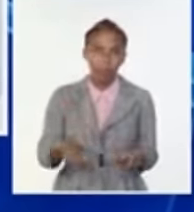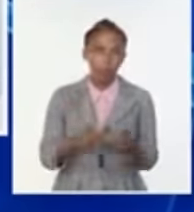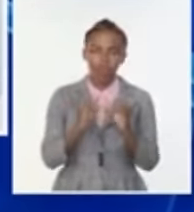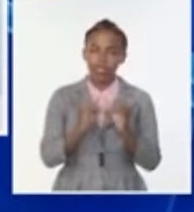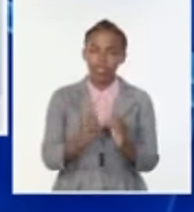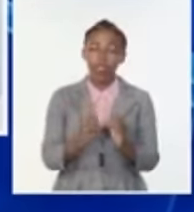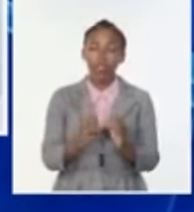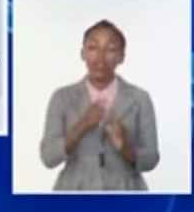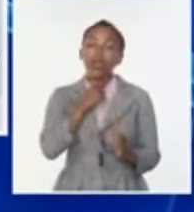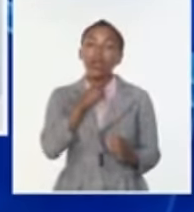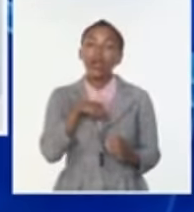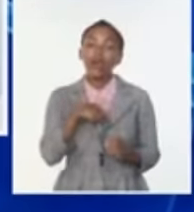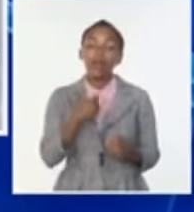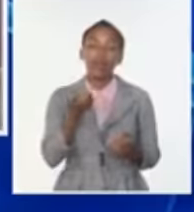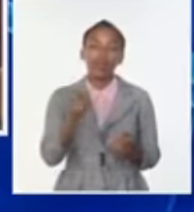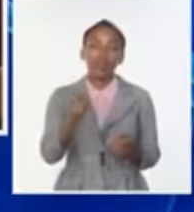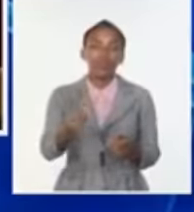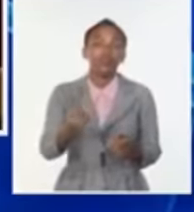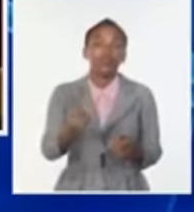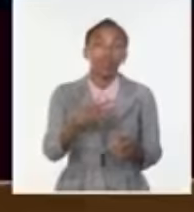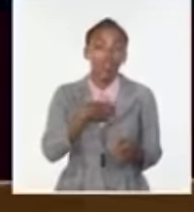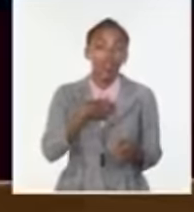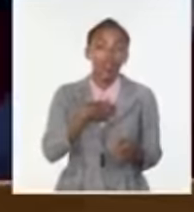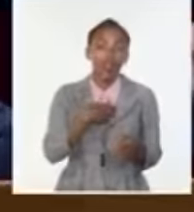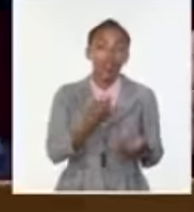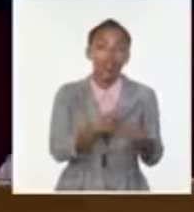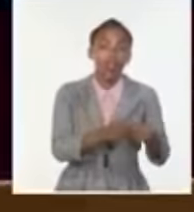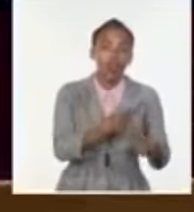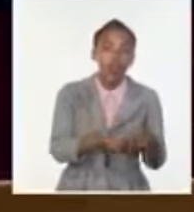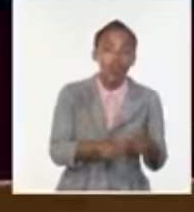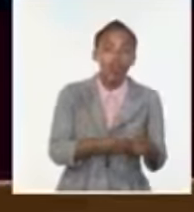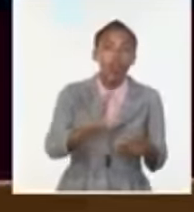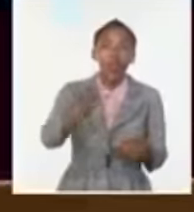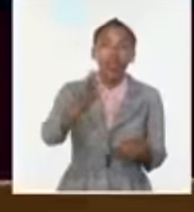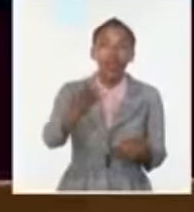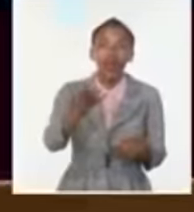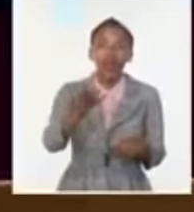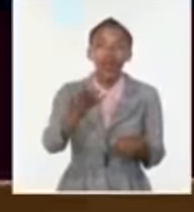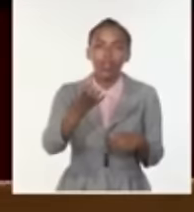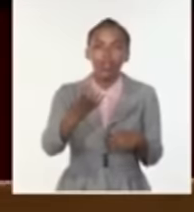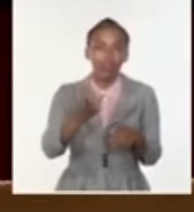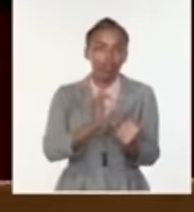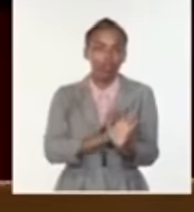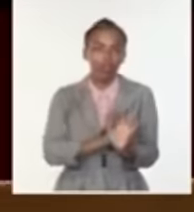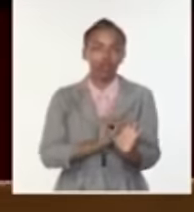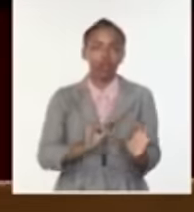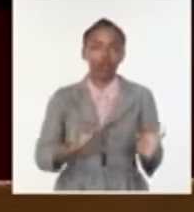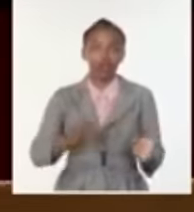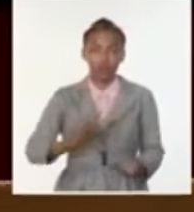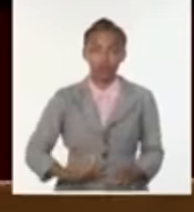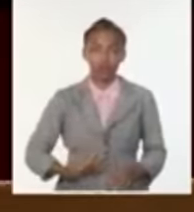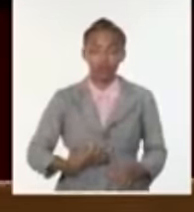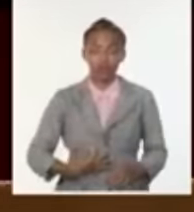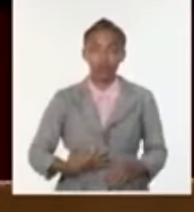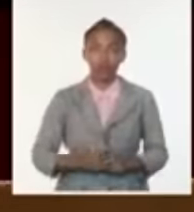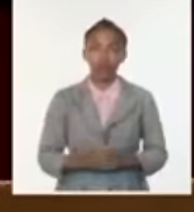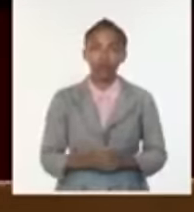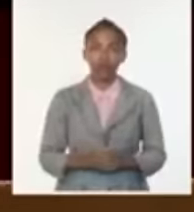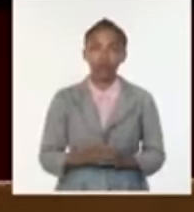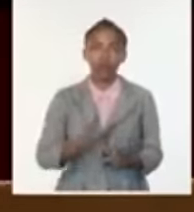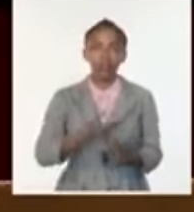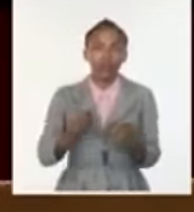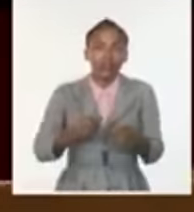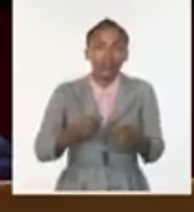tenga un negocio tiene que tener una cuenta del negocio, transparente. Tiene que informar a la OMEI su nivel de actividad. Tiene que pagar los